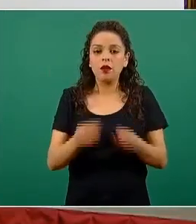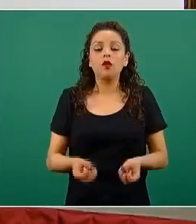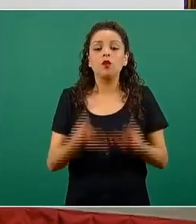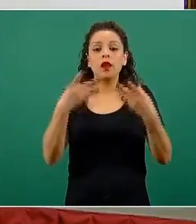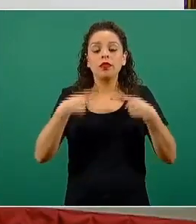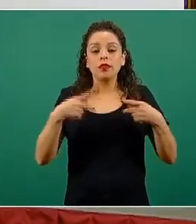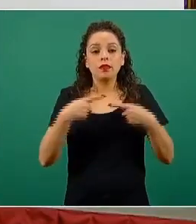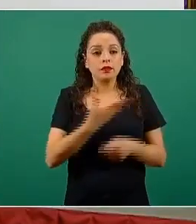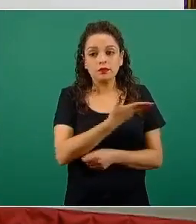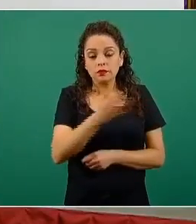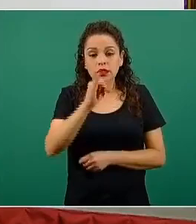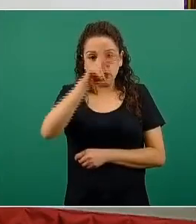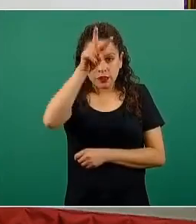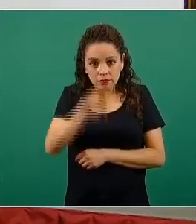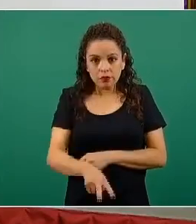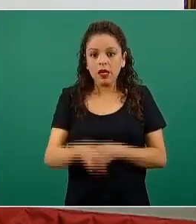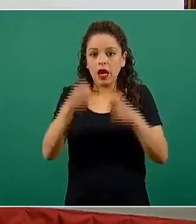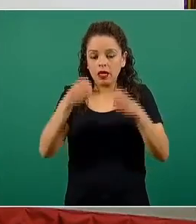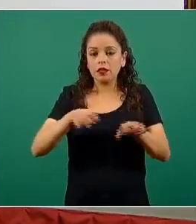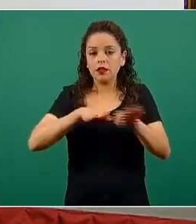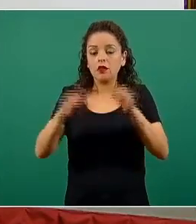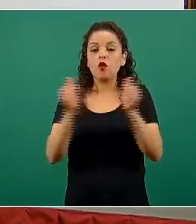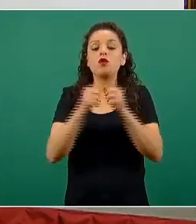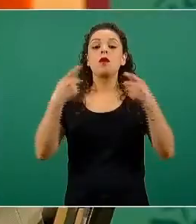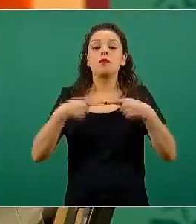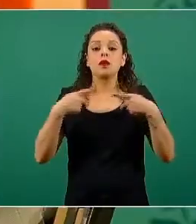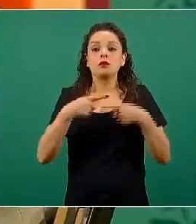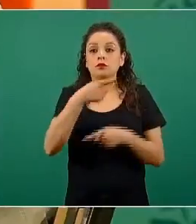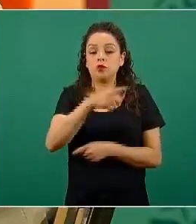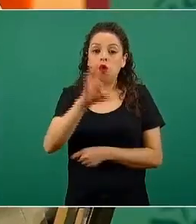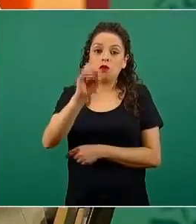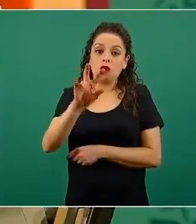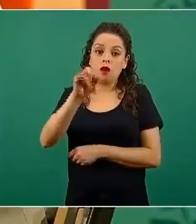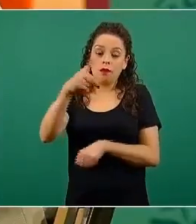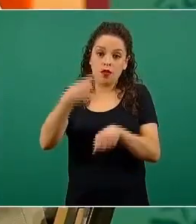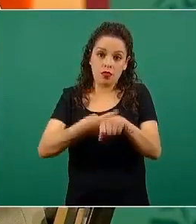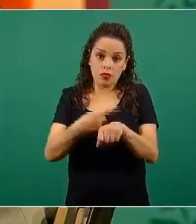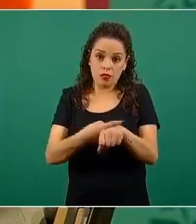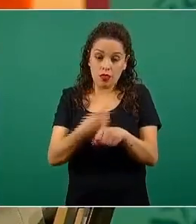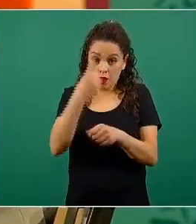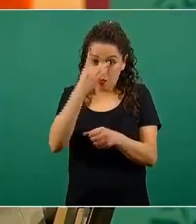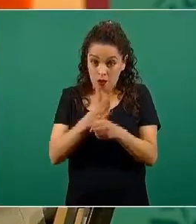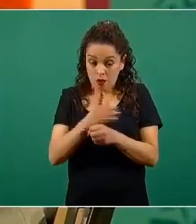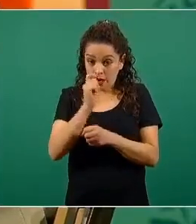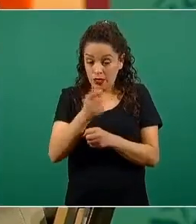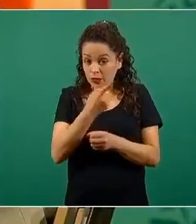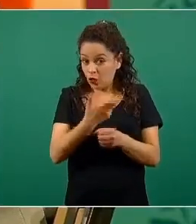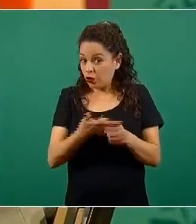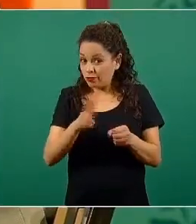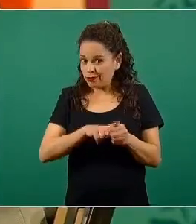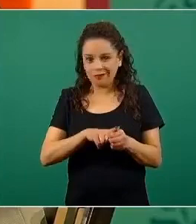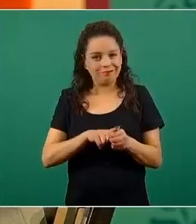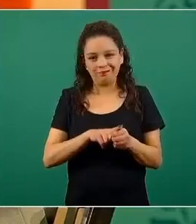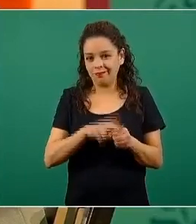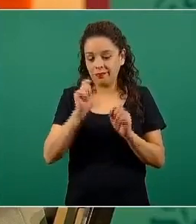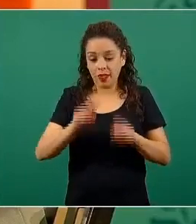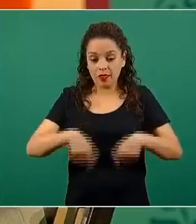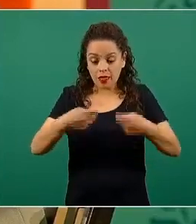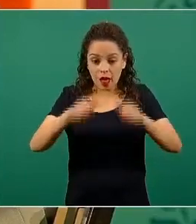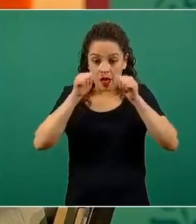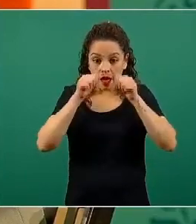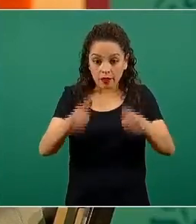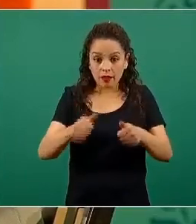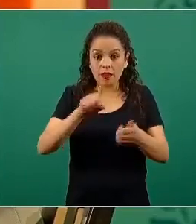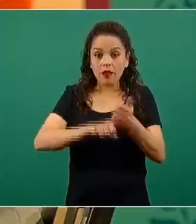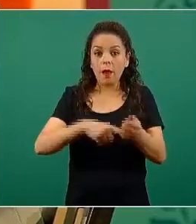que realmente está en la primera línea, no solamente en la primera línea hospitalaria, sino también en la primera línea de atención en el primer nivel,